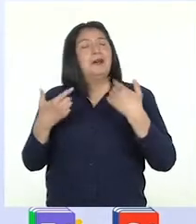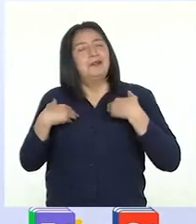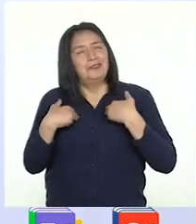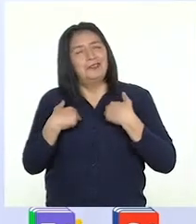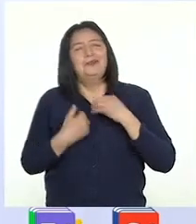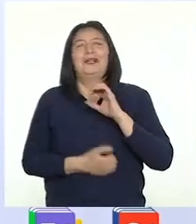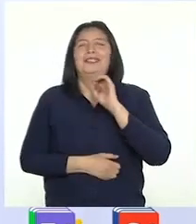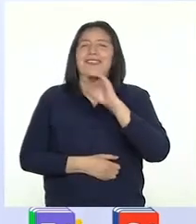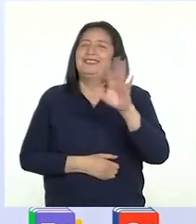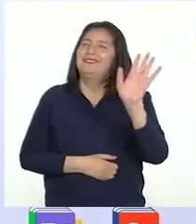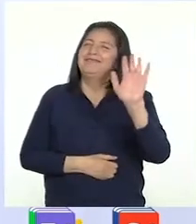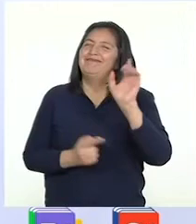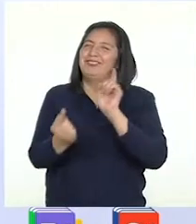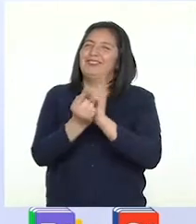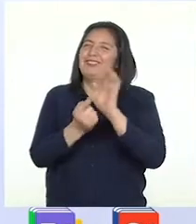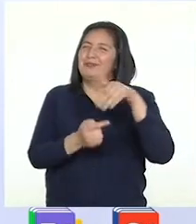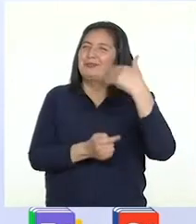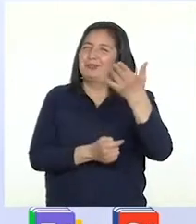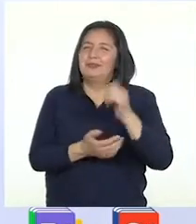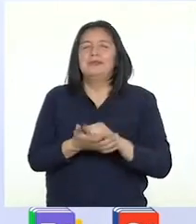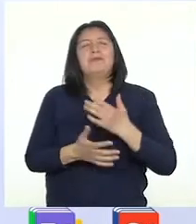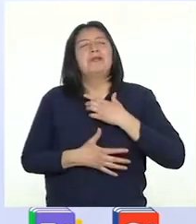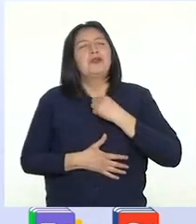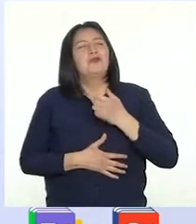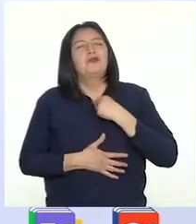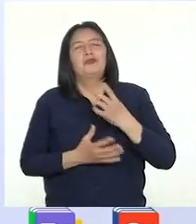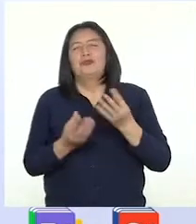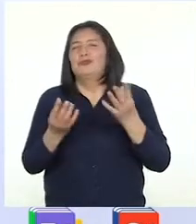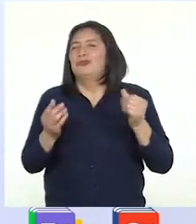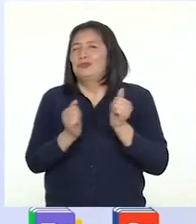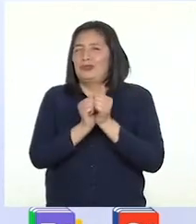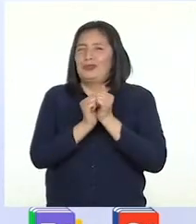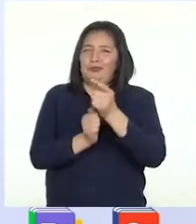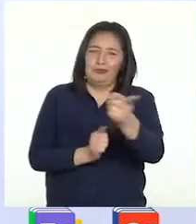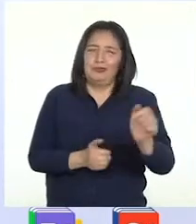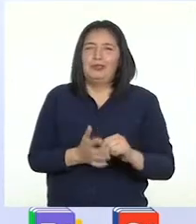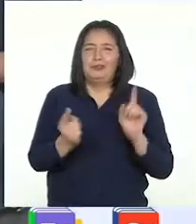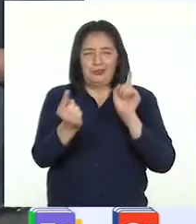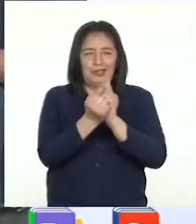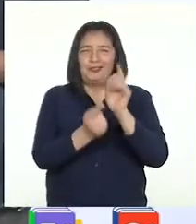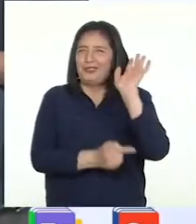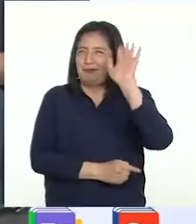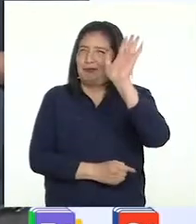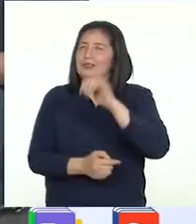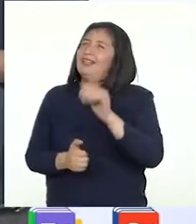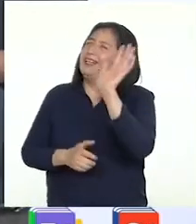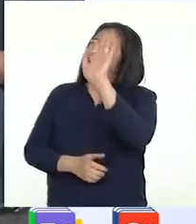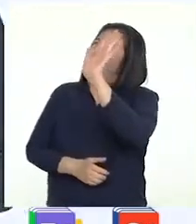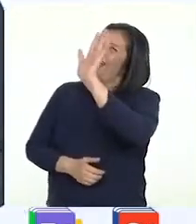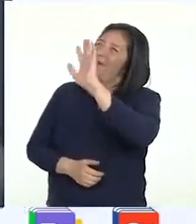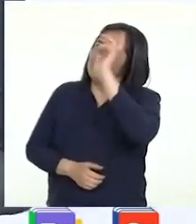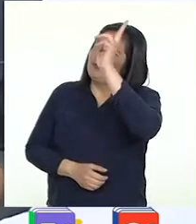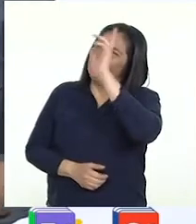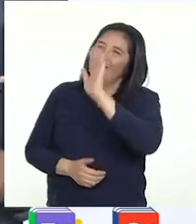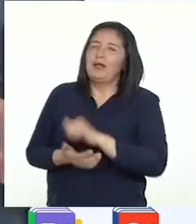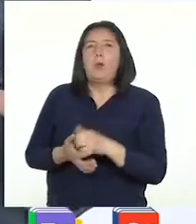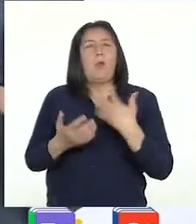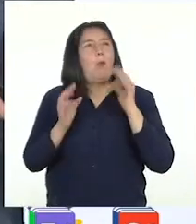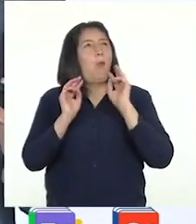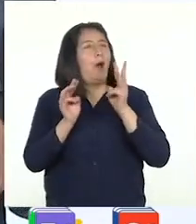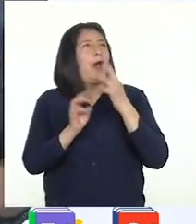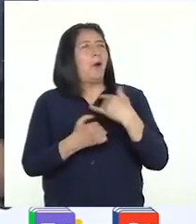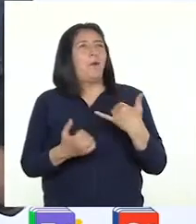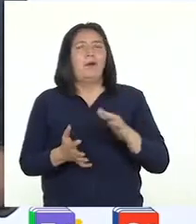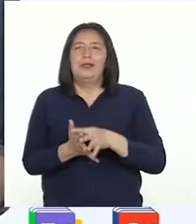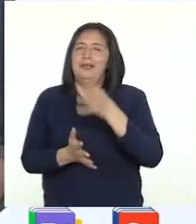toca decir hasta pronto. Me encantó acompañarlos. ¡Nos vemos! ¡Hasta pronto, profesora! ¡Wow!